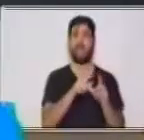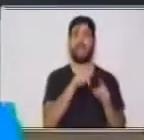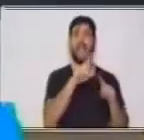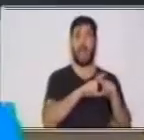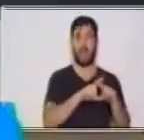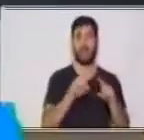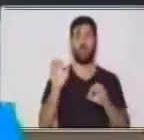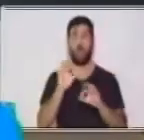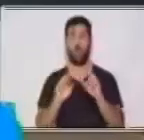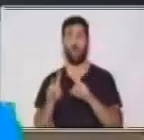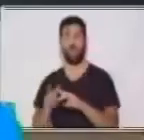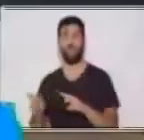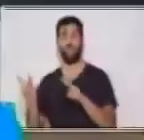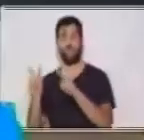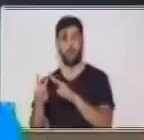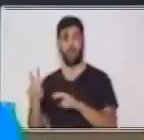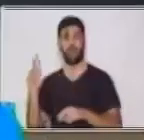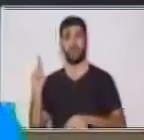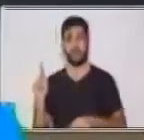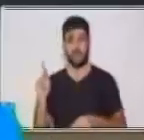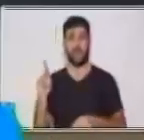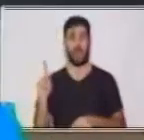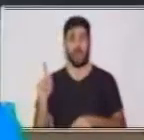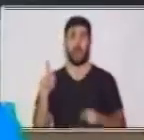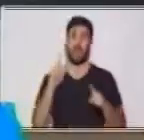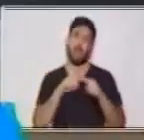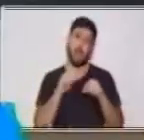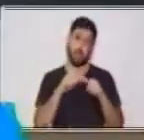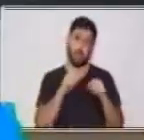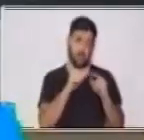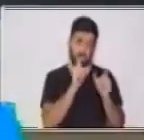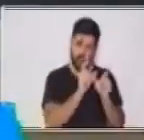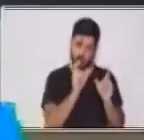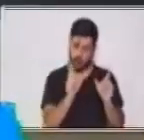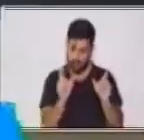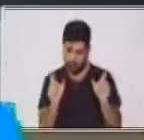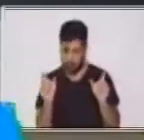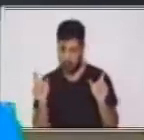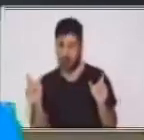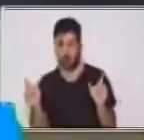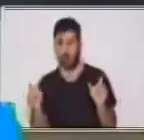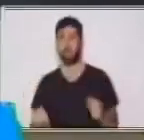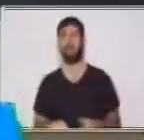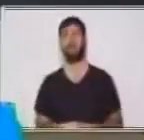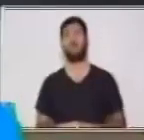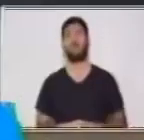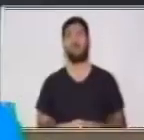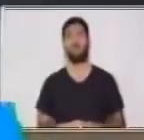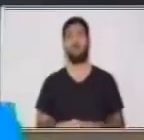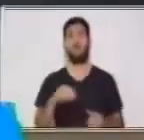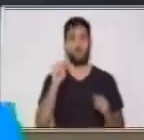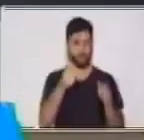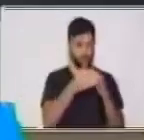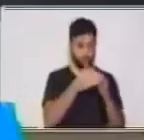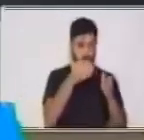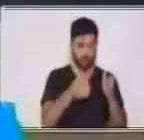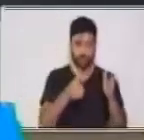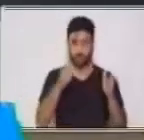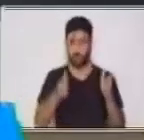Y van a corresponder a la magnitud que nosotros le estamos dando dentro de la escala. Esa escala